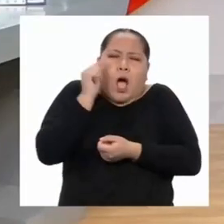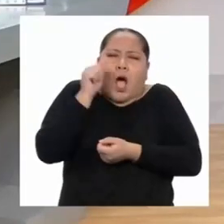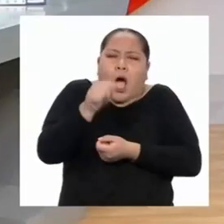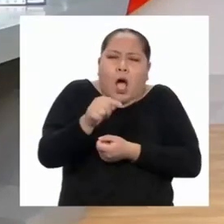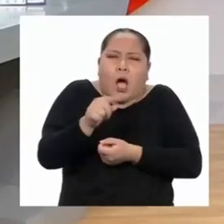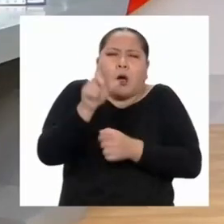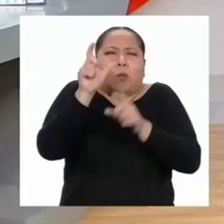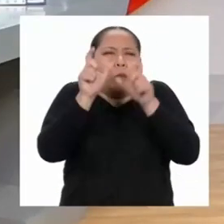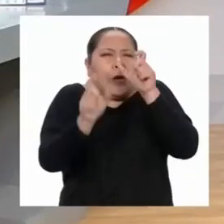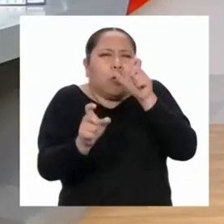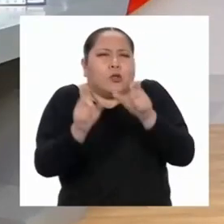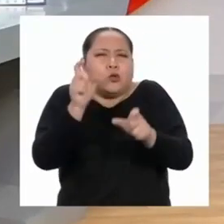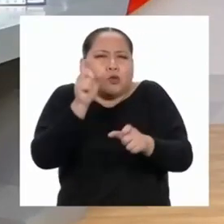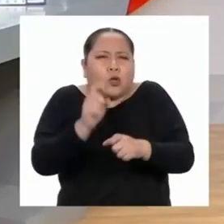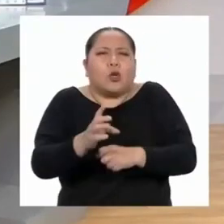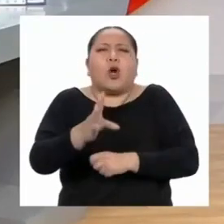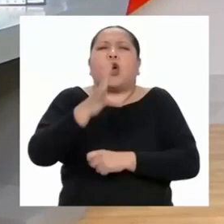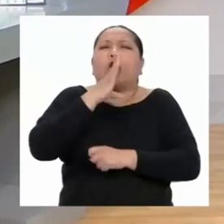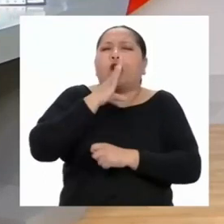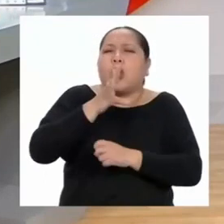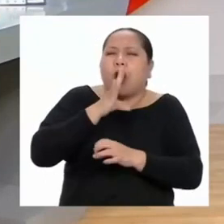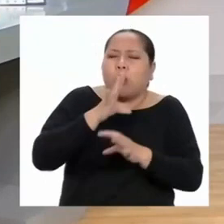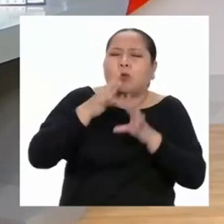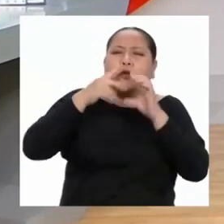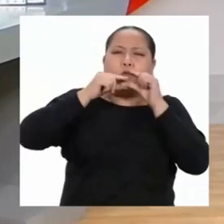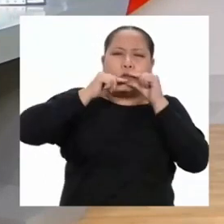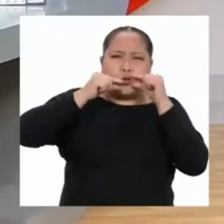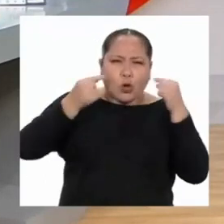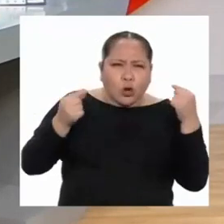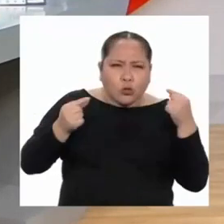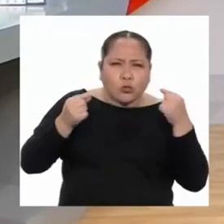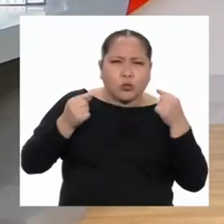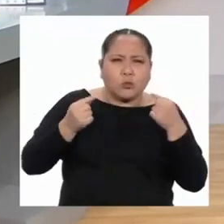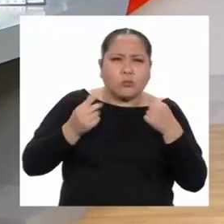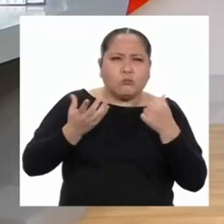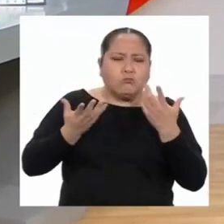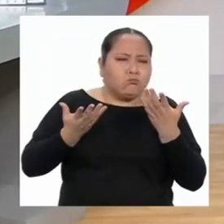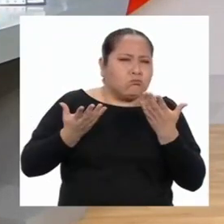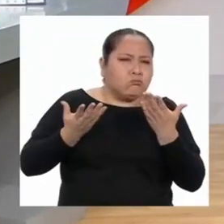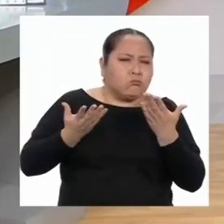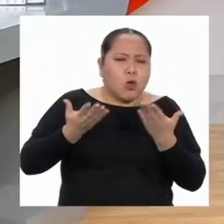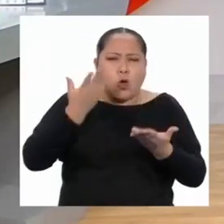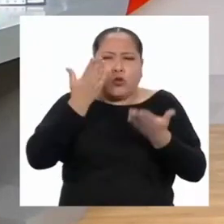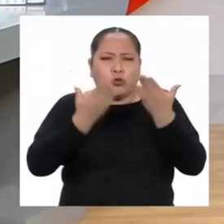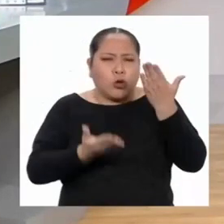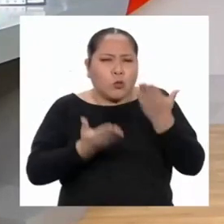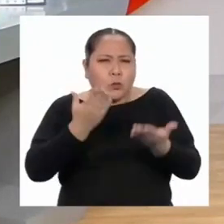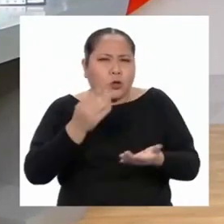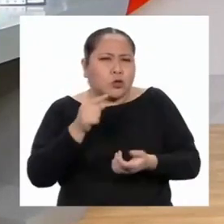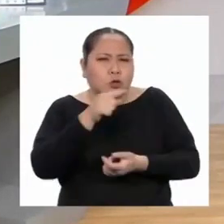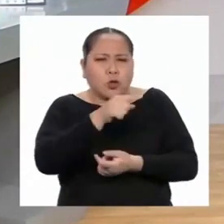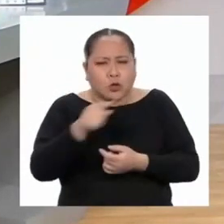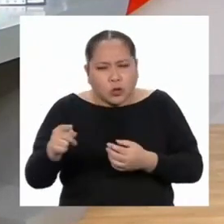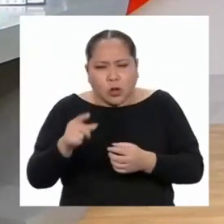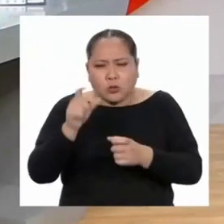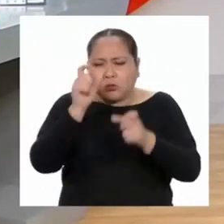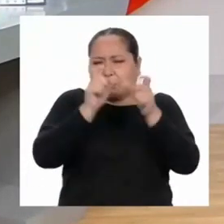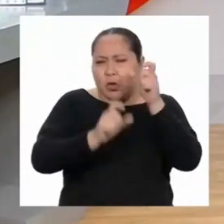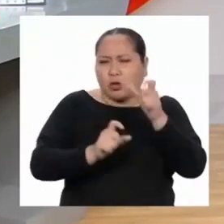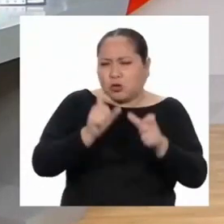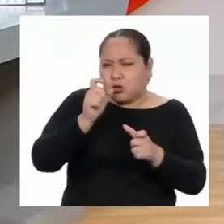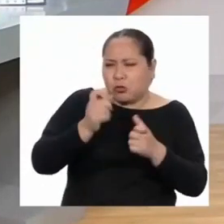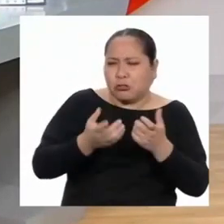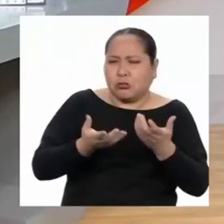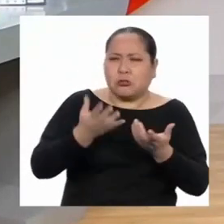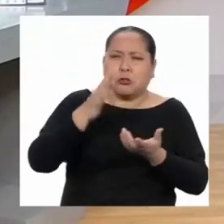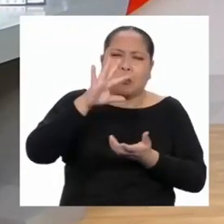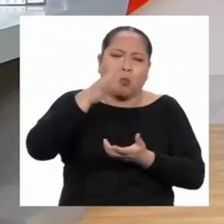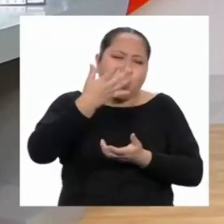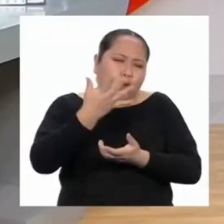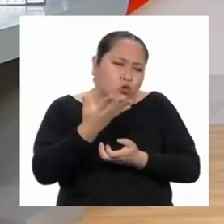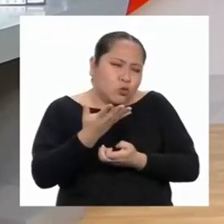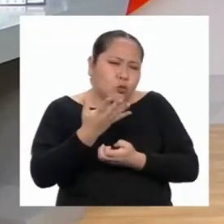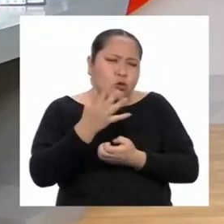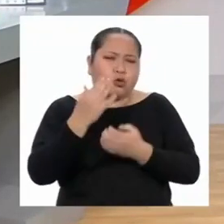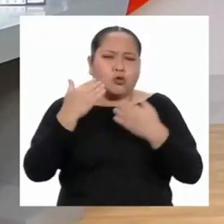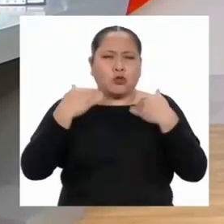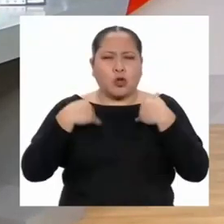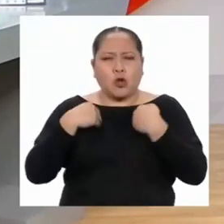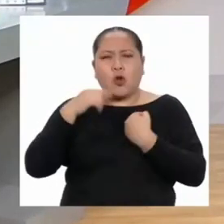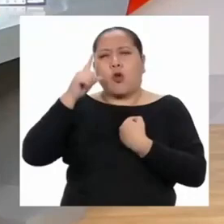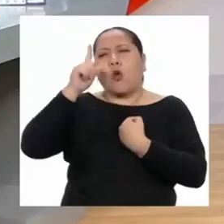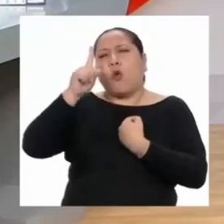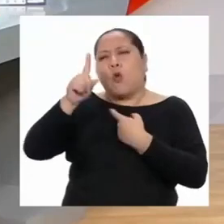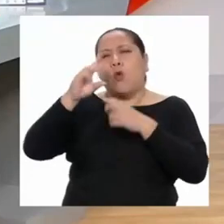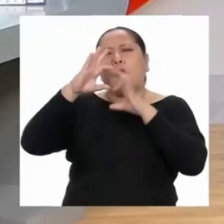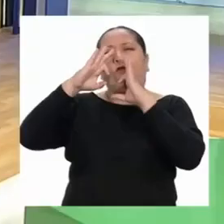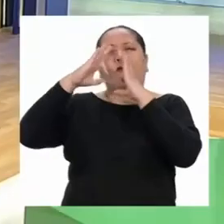aquellas personas que hablan quechua, o quizá aquellas que tienen por lo menos a un familiar que